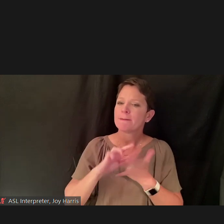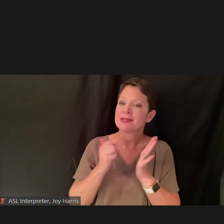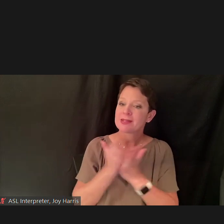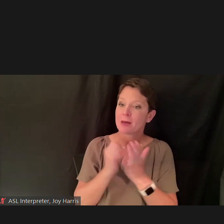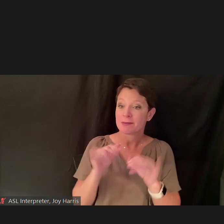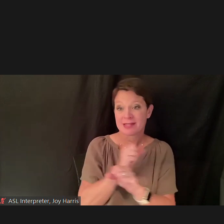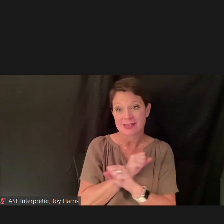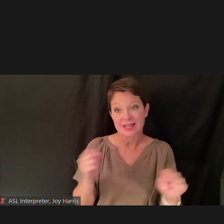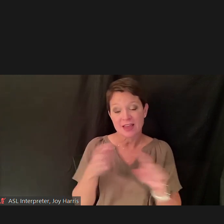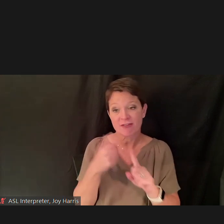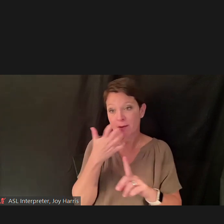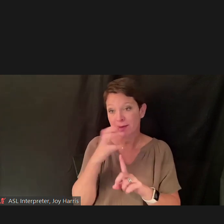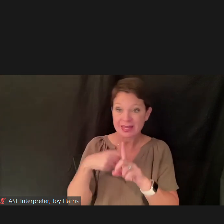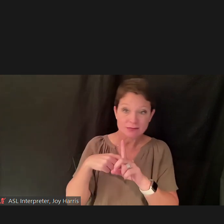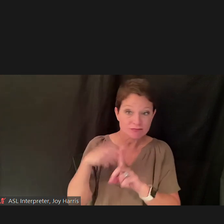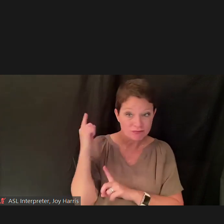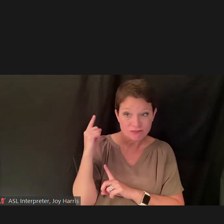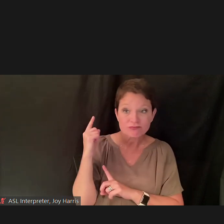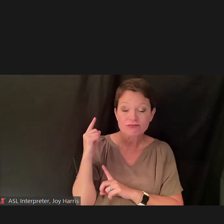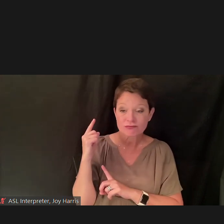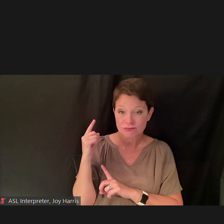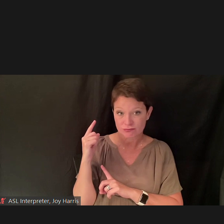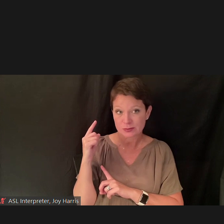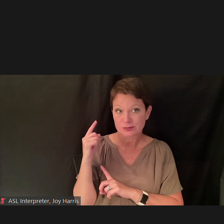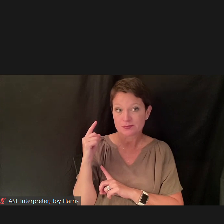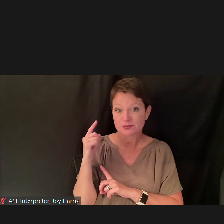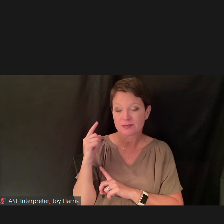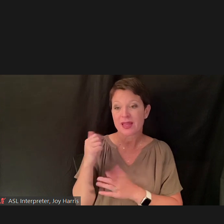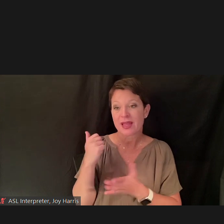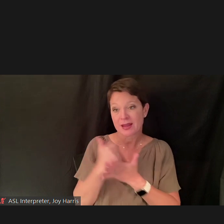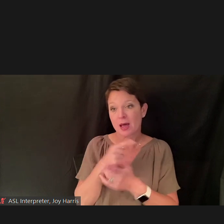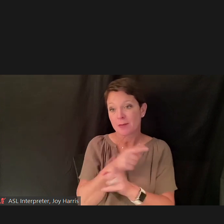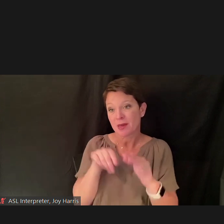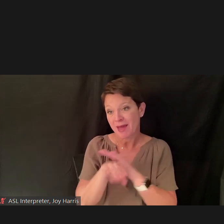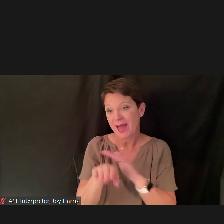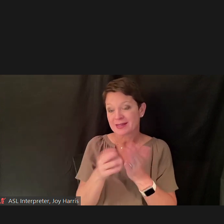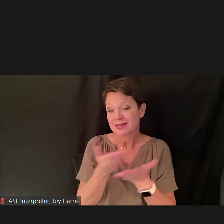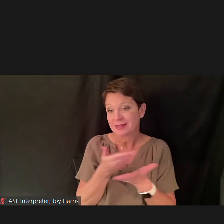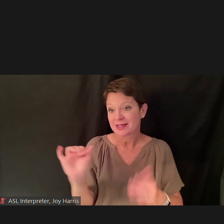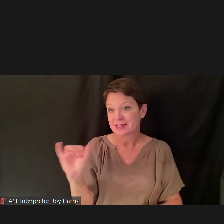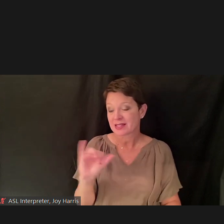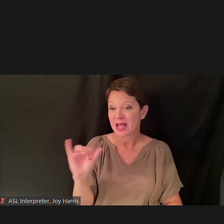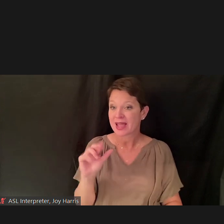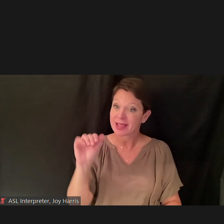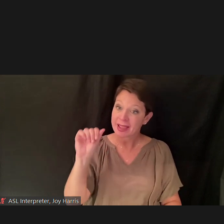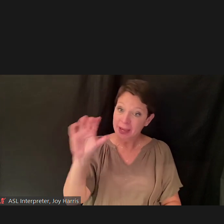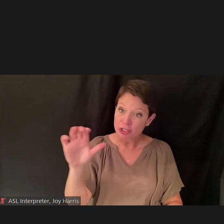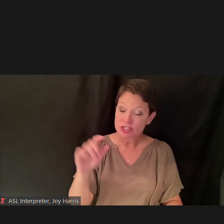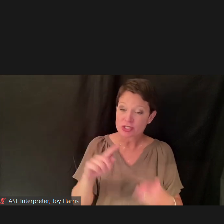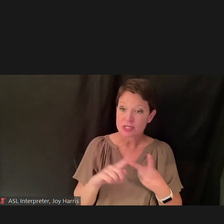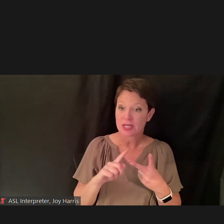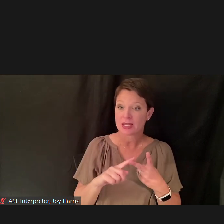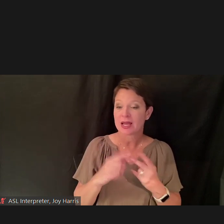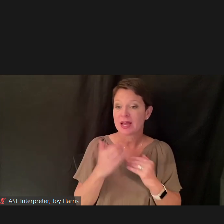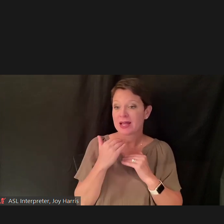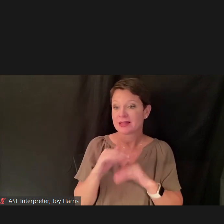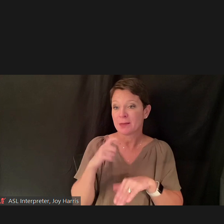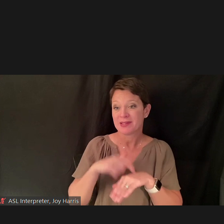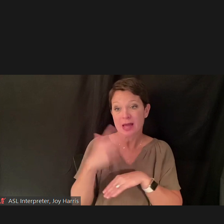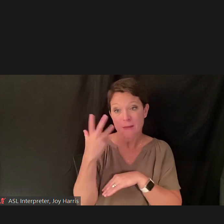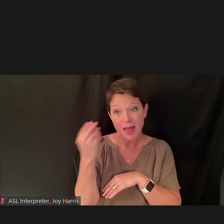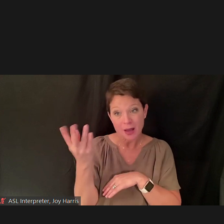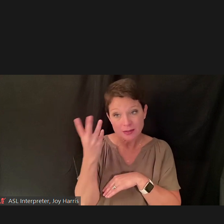tarde. Para ayudarles a mantenerse seguros y darles acceso a